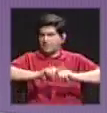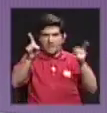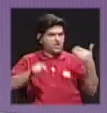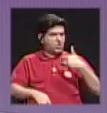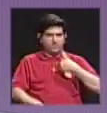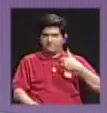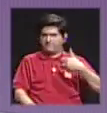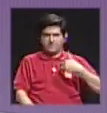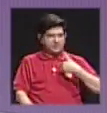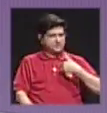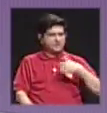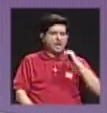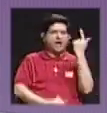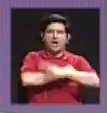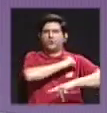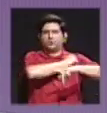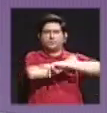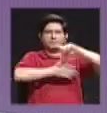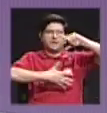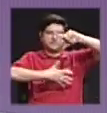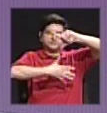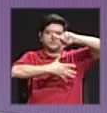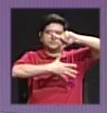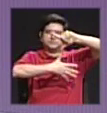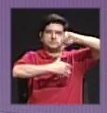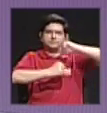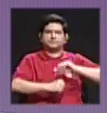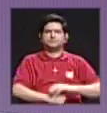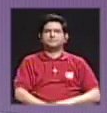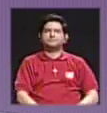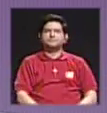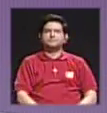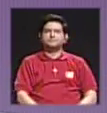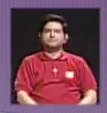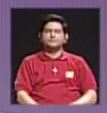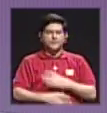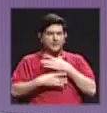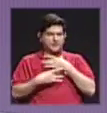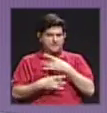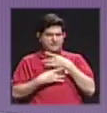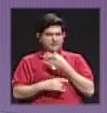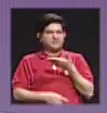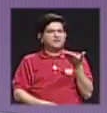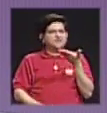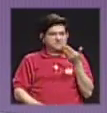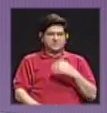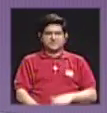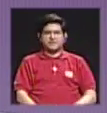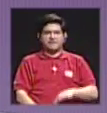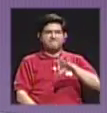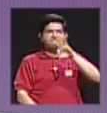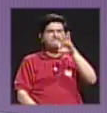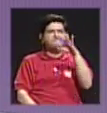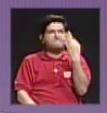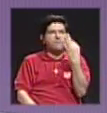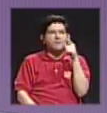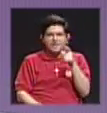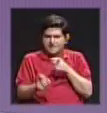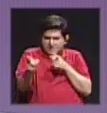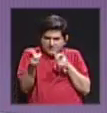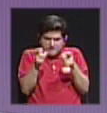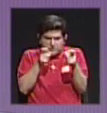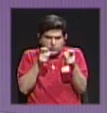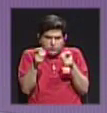distingue de otros países latinoamericanos. Lo interesante es cómo este